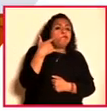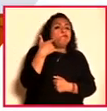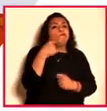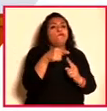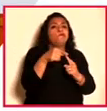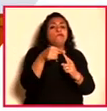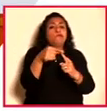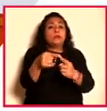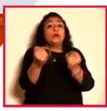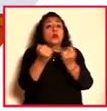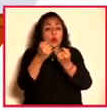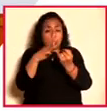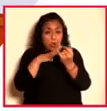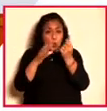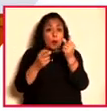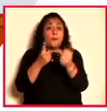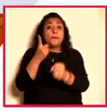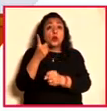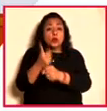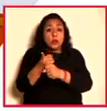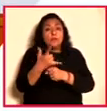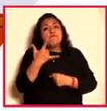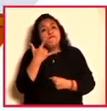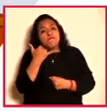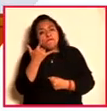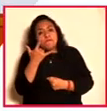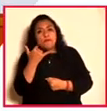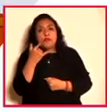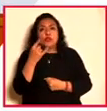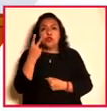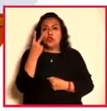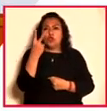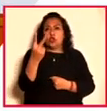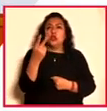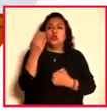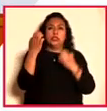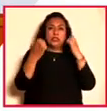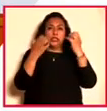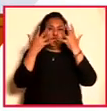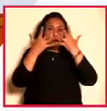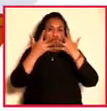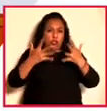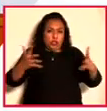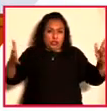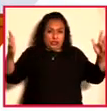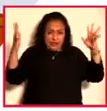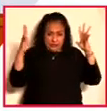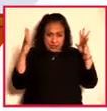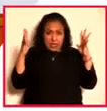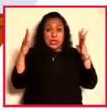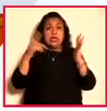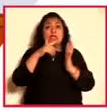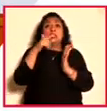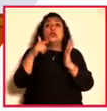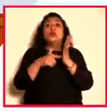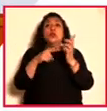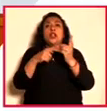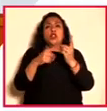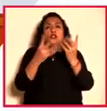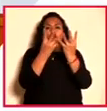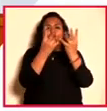también la oportunidad de disfrutar dos magnas exposiciones colocadas en las rejas de la